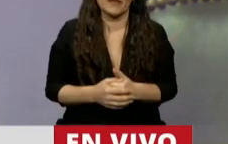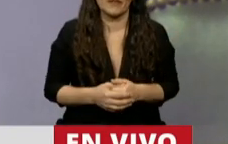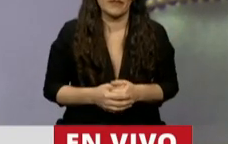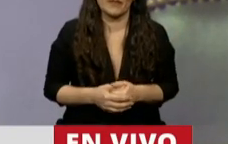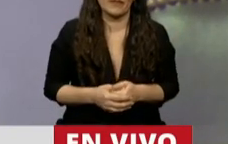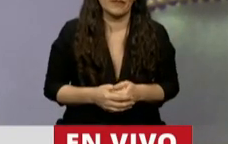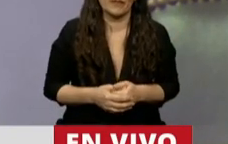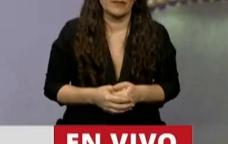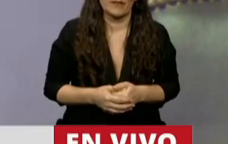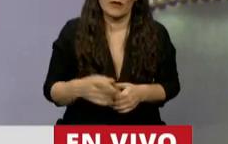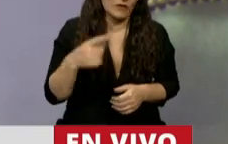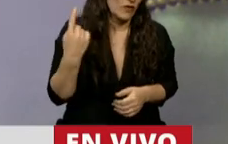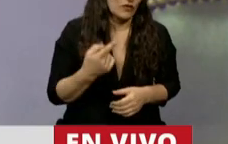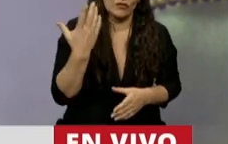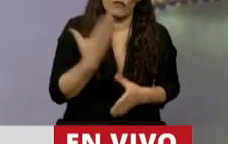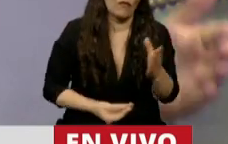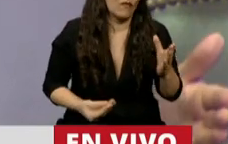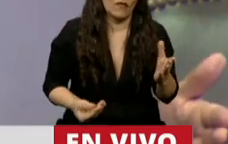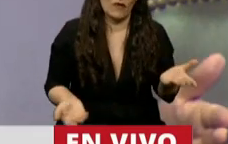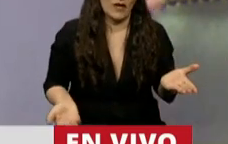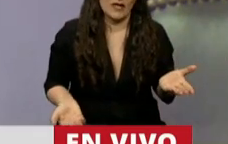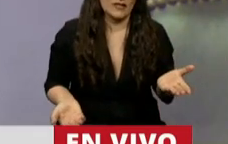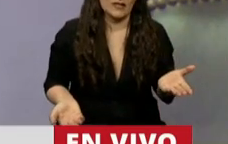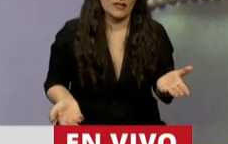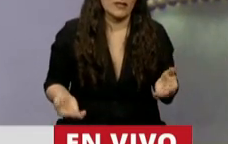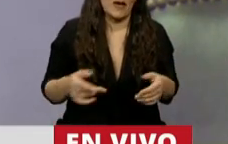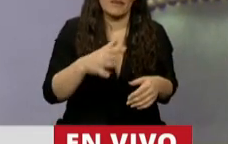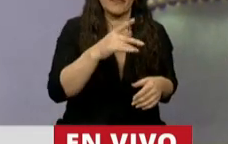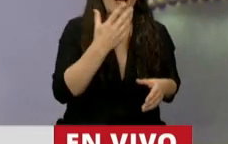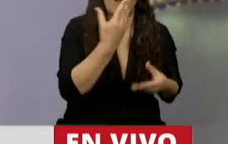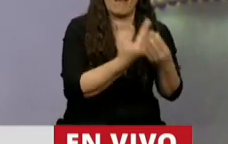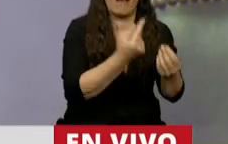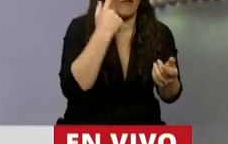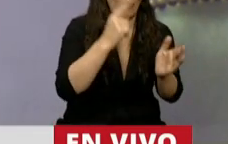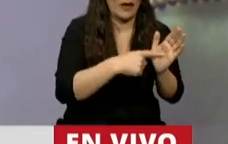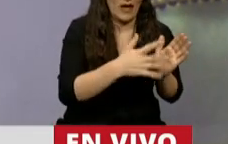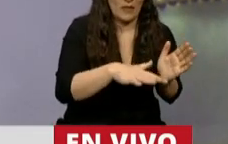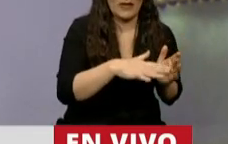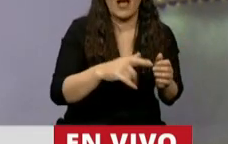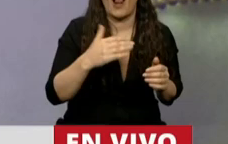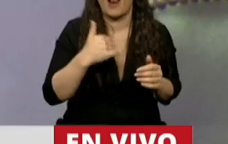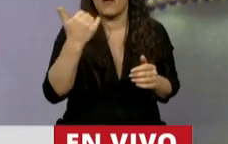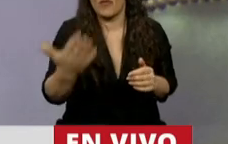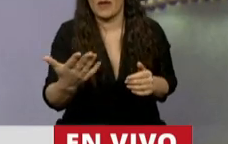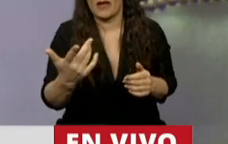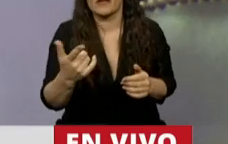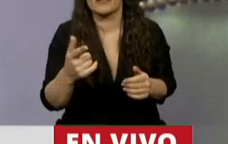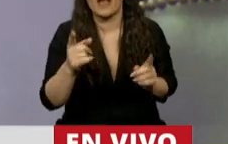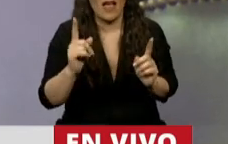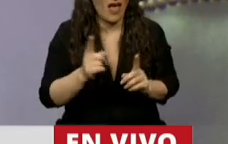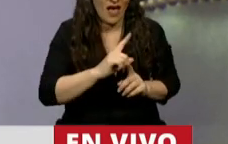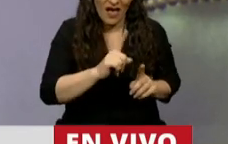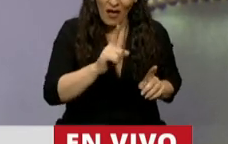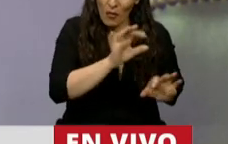Estamos justamente fallando, fallándole a los porteños, quitándole los recursos, fallándole a los bonaerenses, que tampoco con